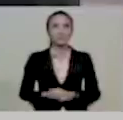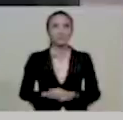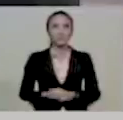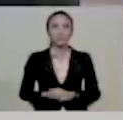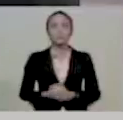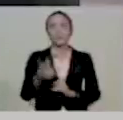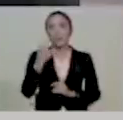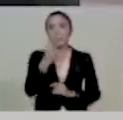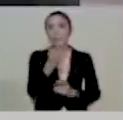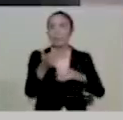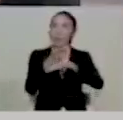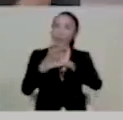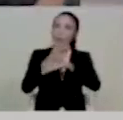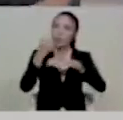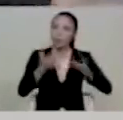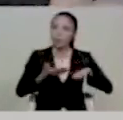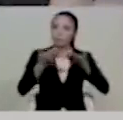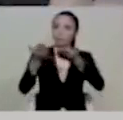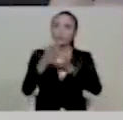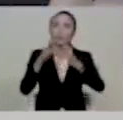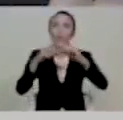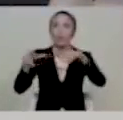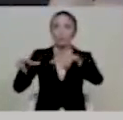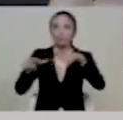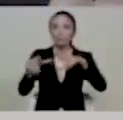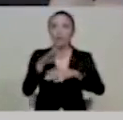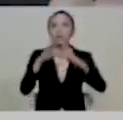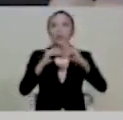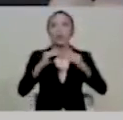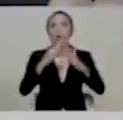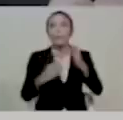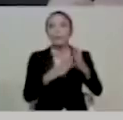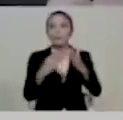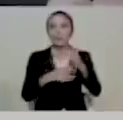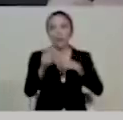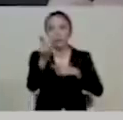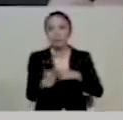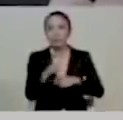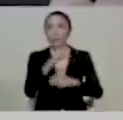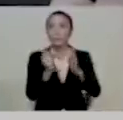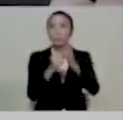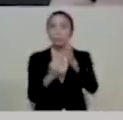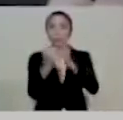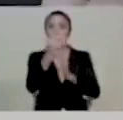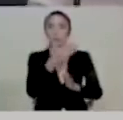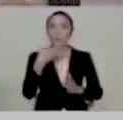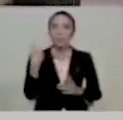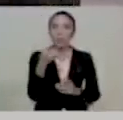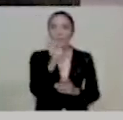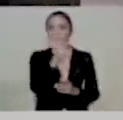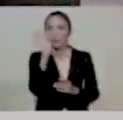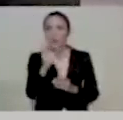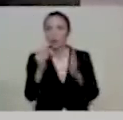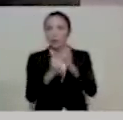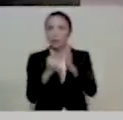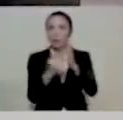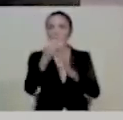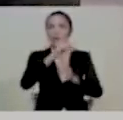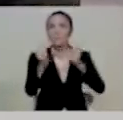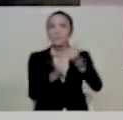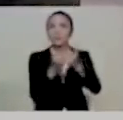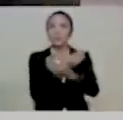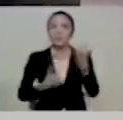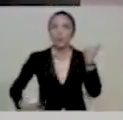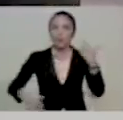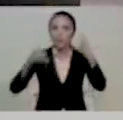El gobierno bolivariano entregó reconocimientos a los bachilleres con mejores promedios del país, destacaba la vicepresidenta ejecutiva de la República,